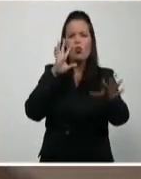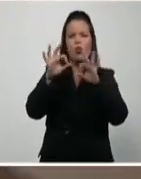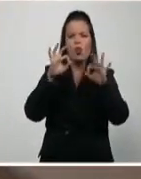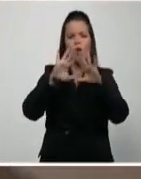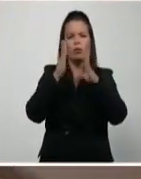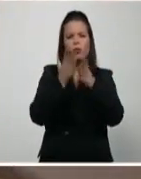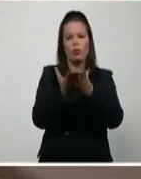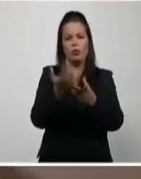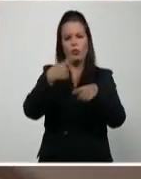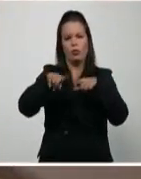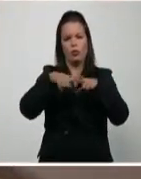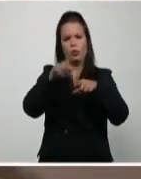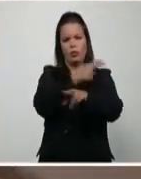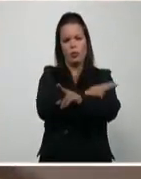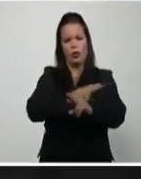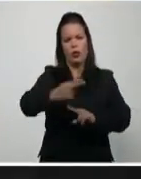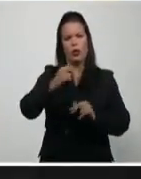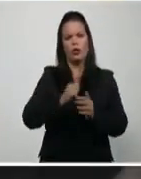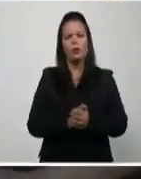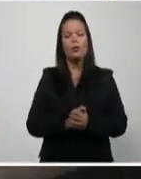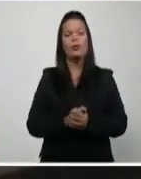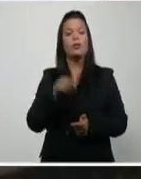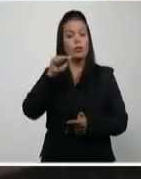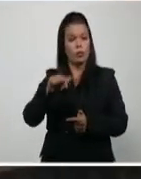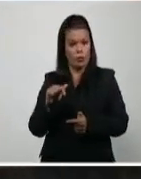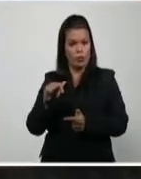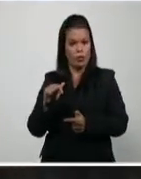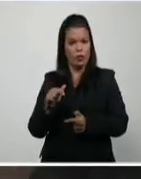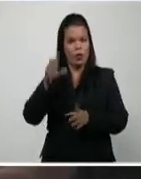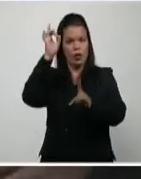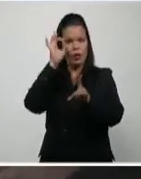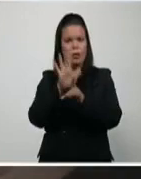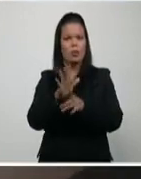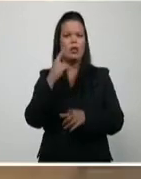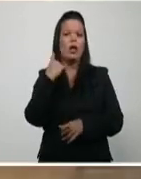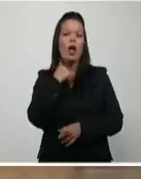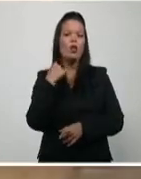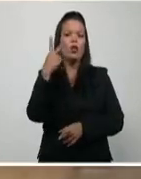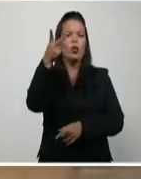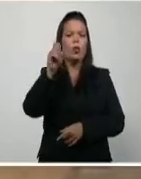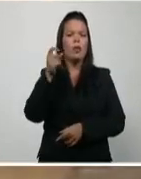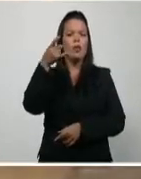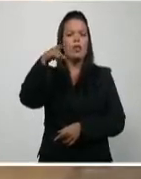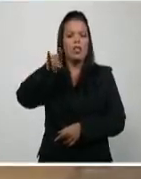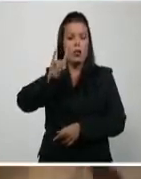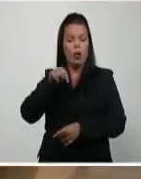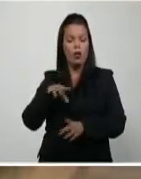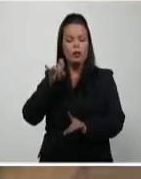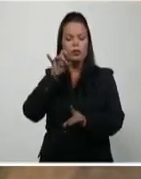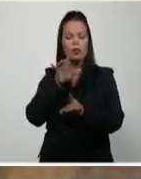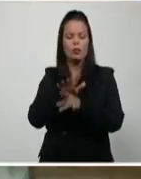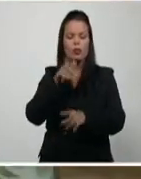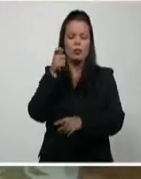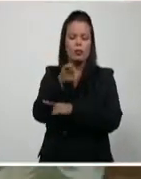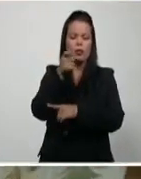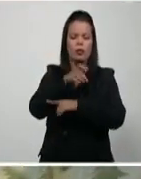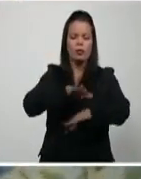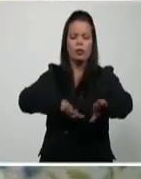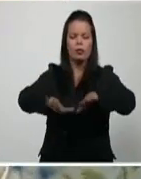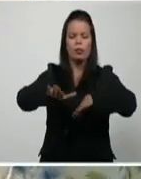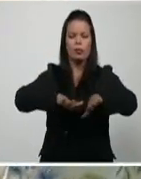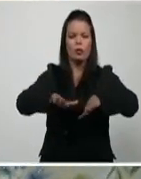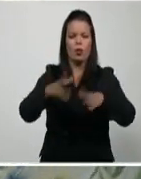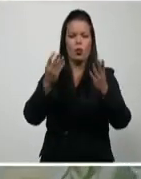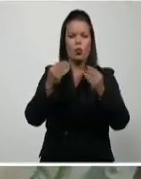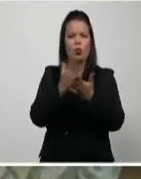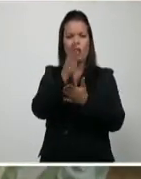El Bayamo Colonial cuenta desde los últimos meses de 2019 con una escuela que prepara a más de medio centenar de estudiantes en el difícil